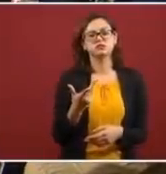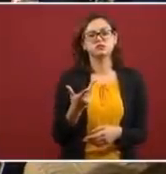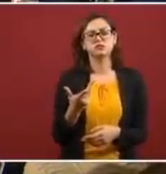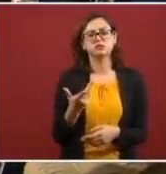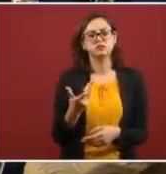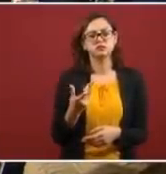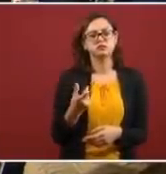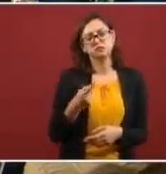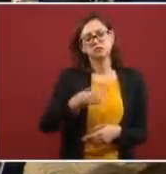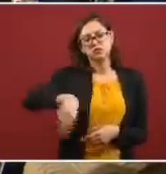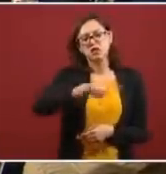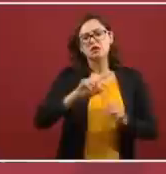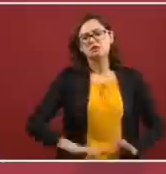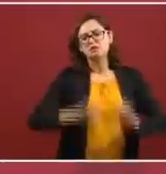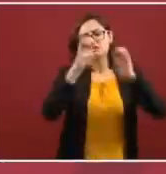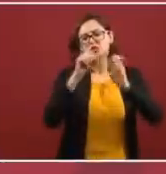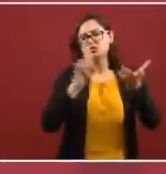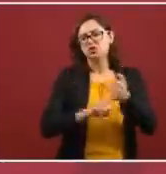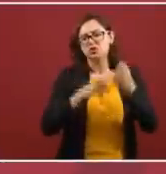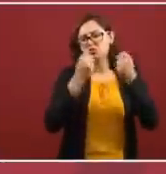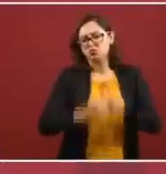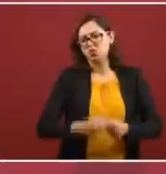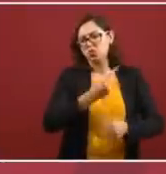seguras protegidas